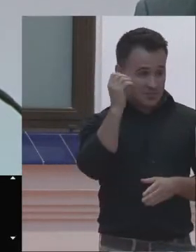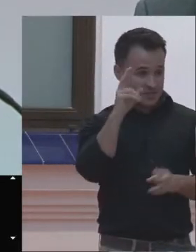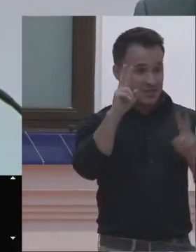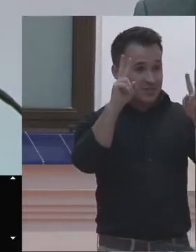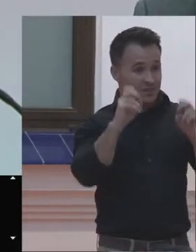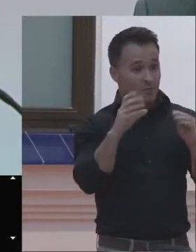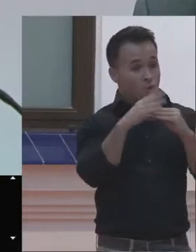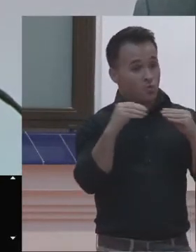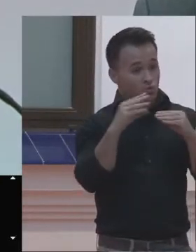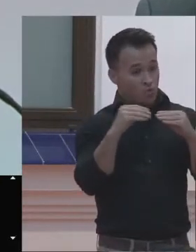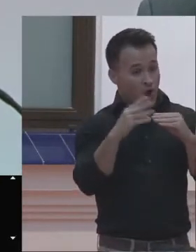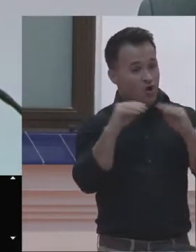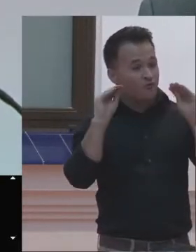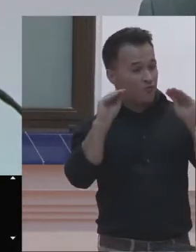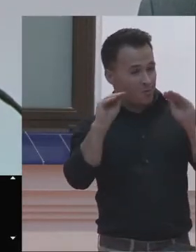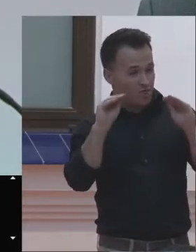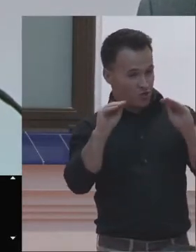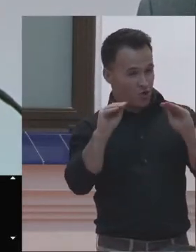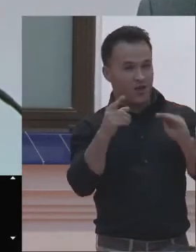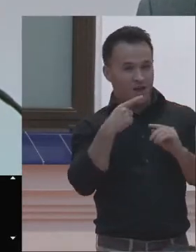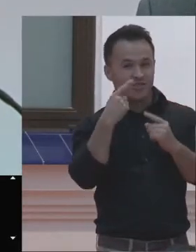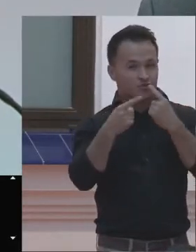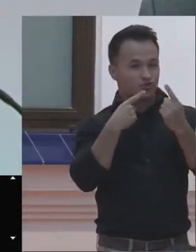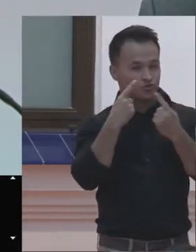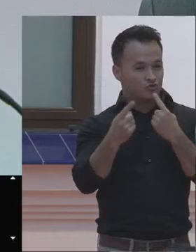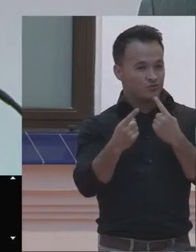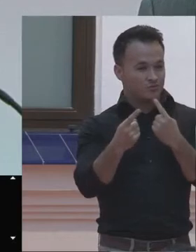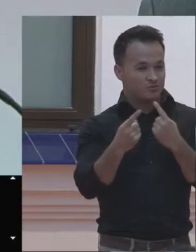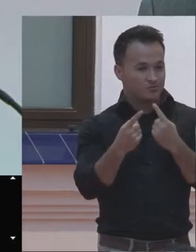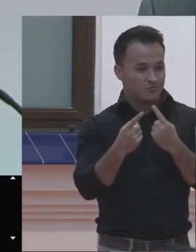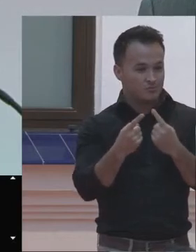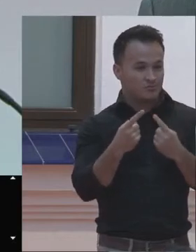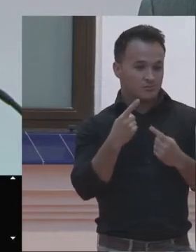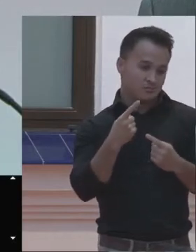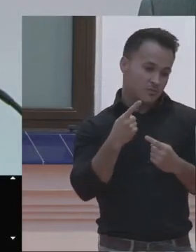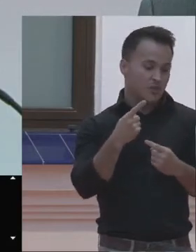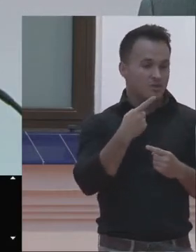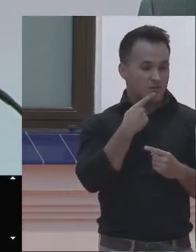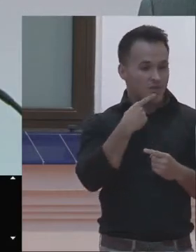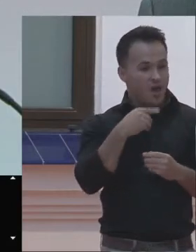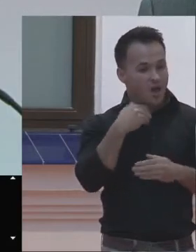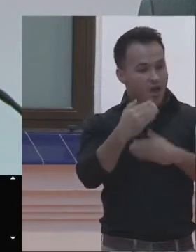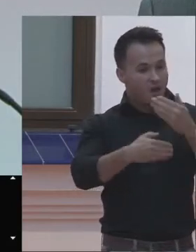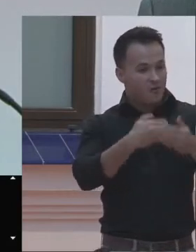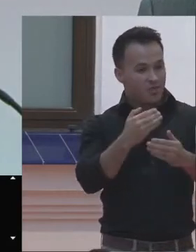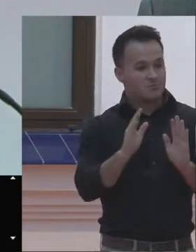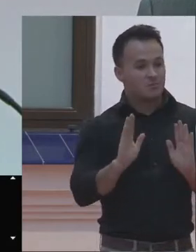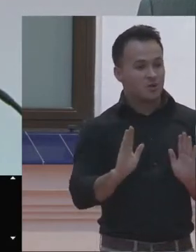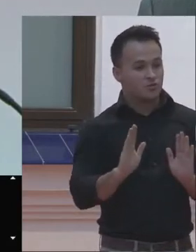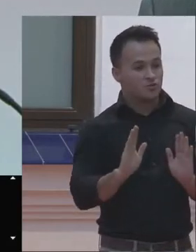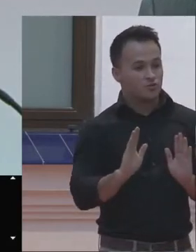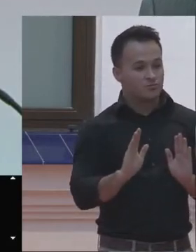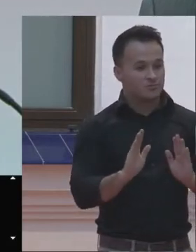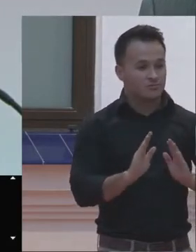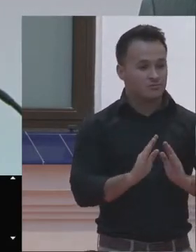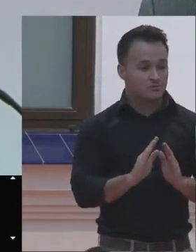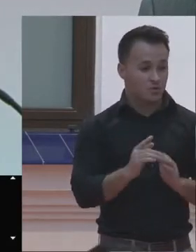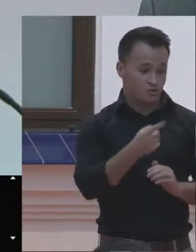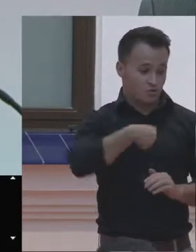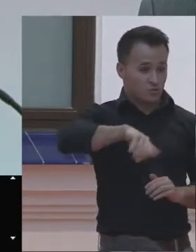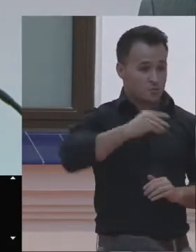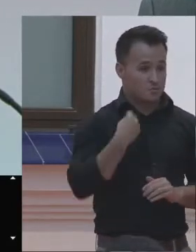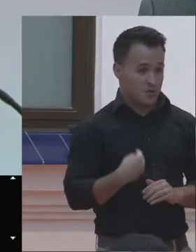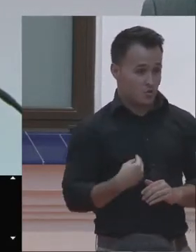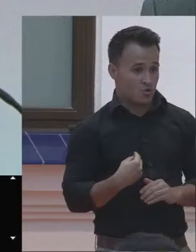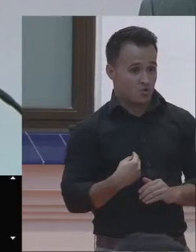de los usuarios y la formación y lo que, claro, la tecnología avanza, pero sin embargo a lo mejor los propios usuarios, o sea, vosotros mismos, cuando